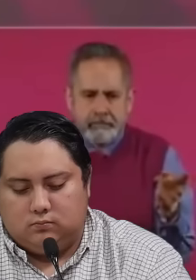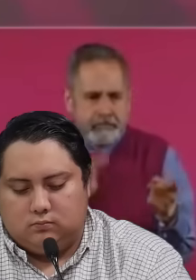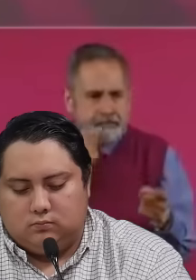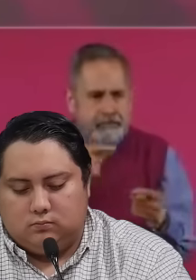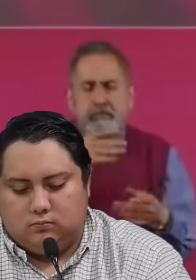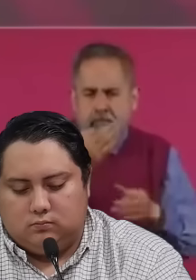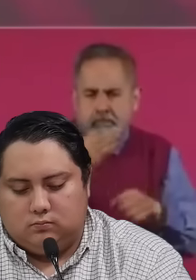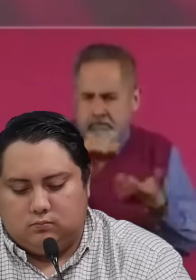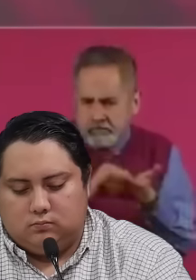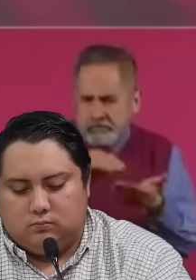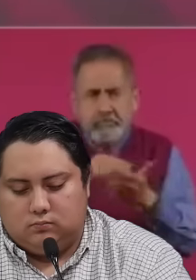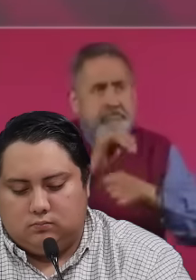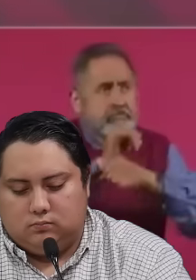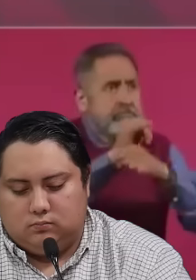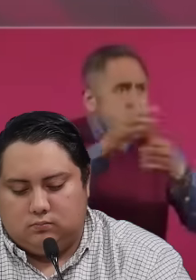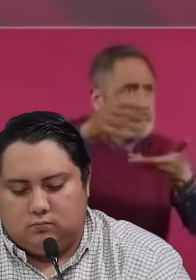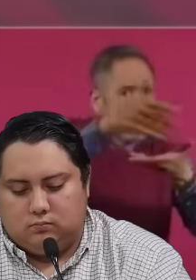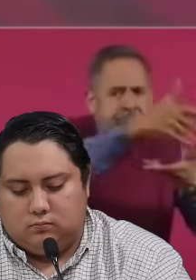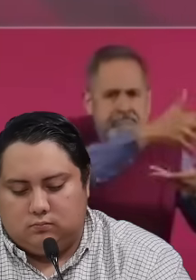recabando